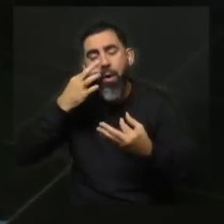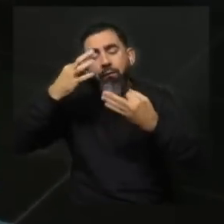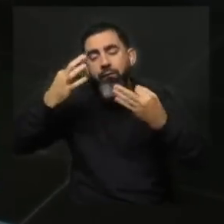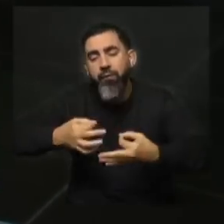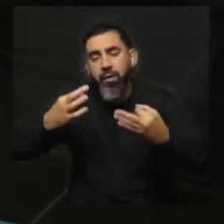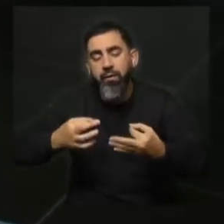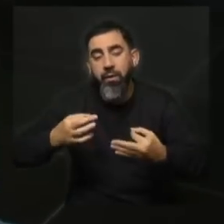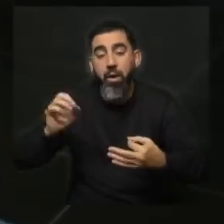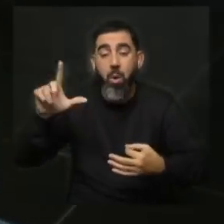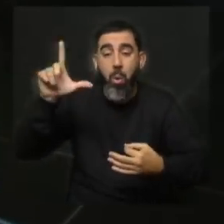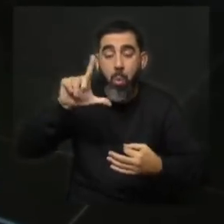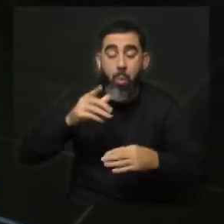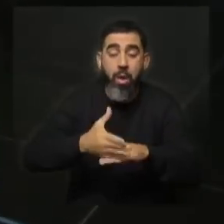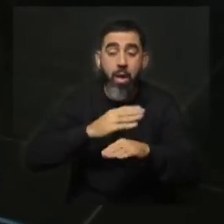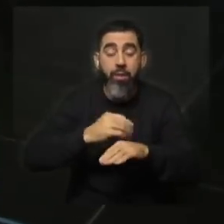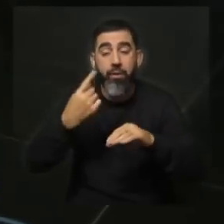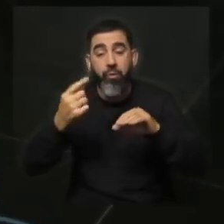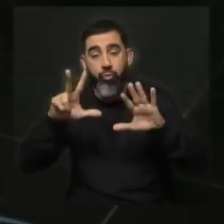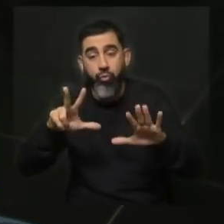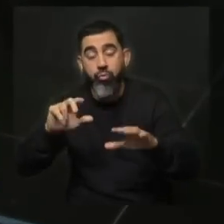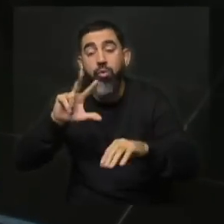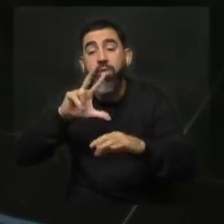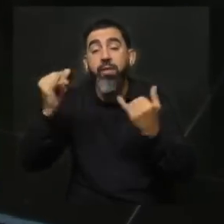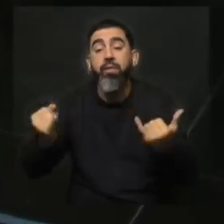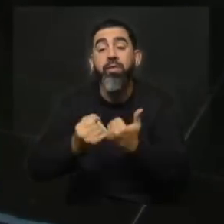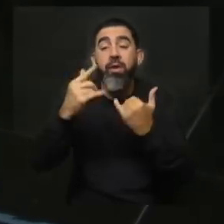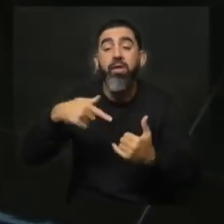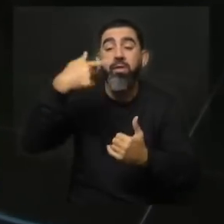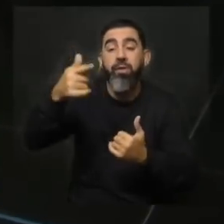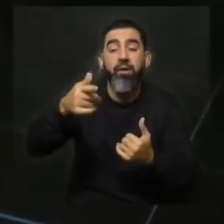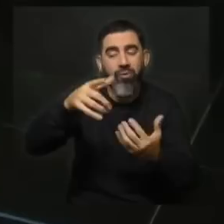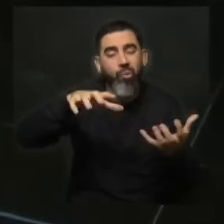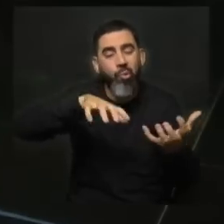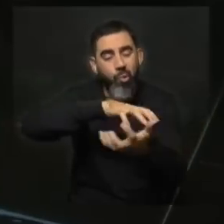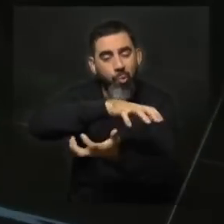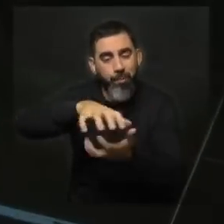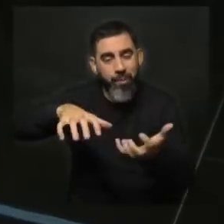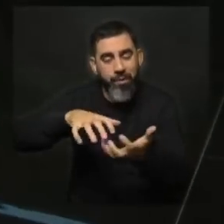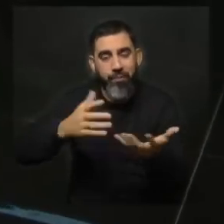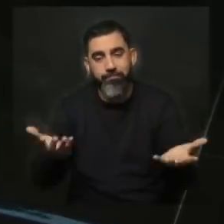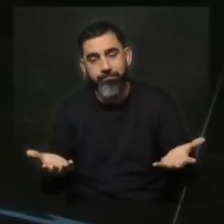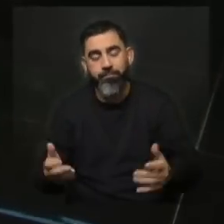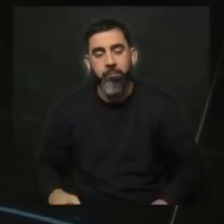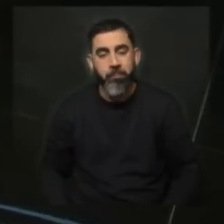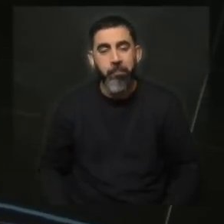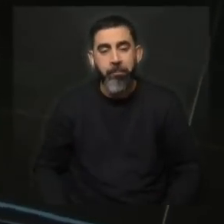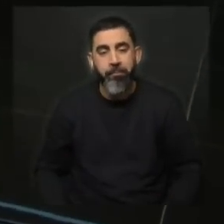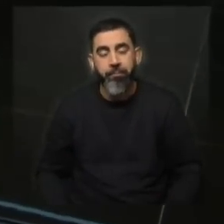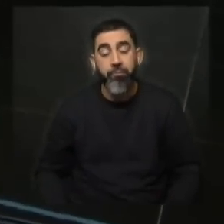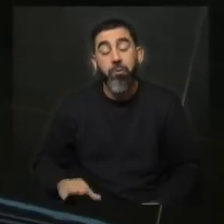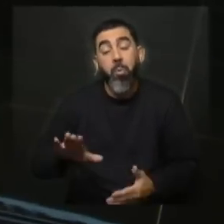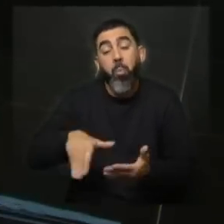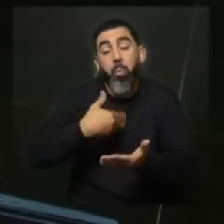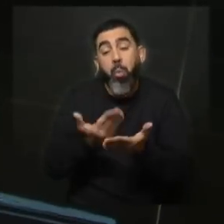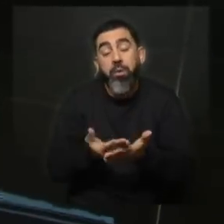tenemos un lunes previo al 18 y tenemos tres días después que son los que complicarían digamos entonces nosotros particularmente propusimos